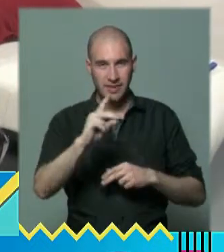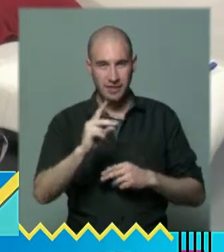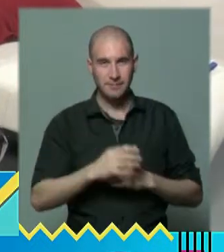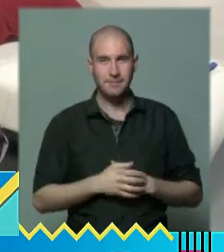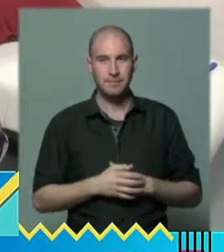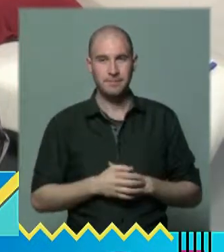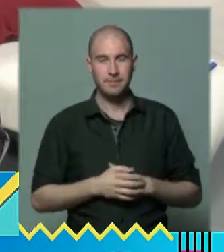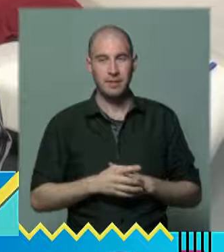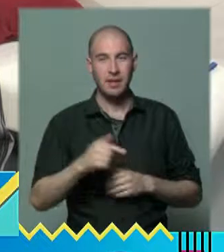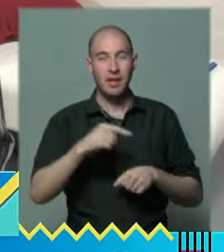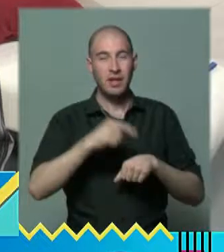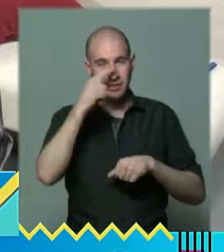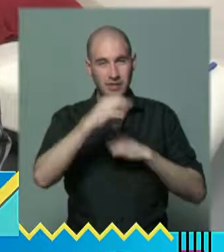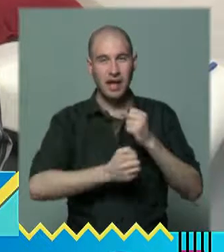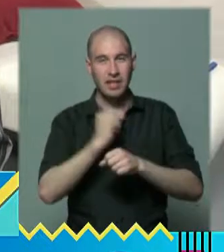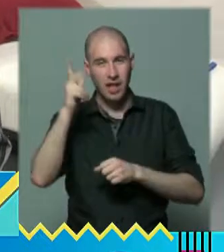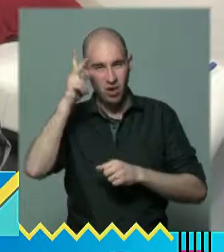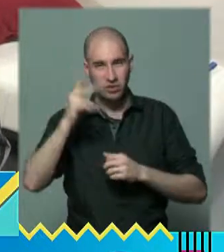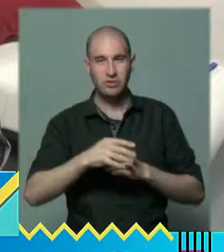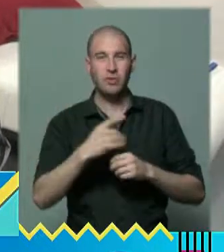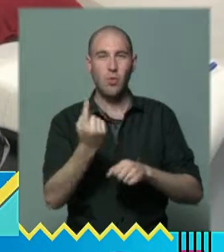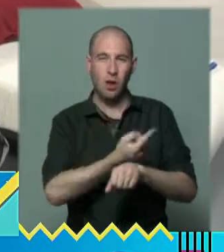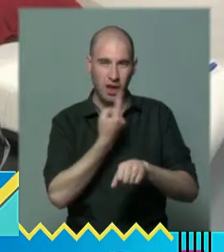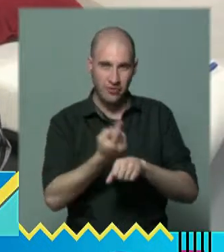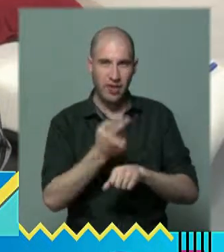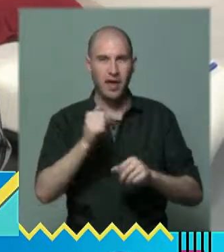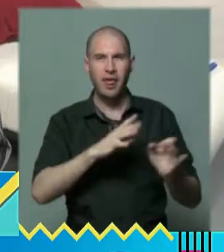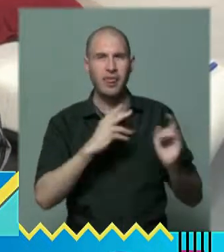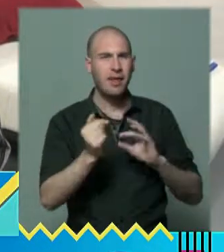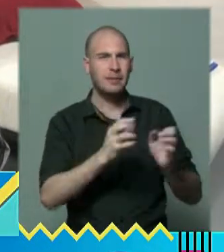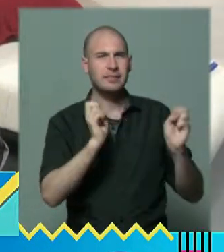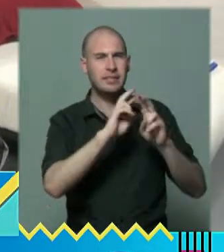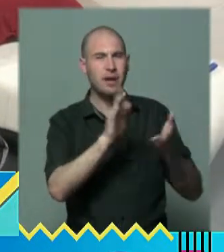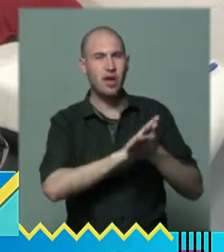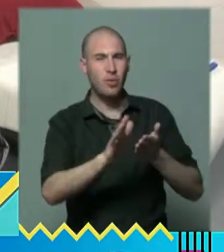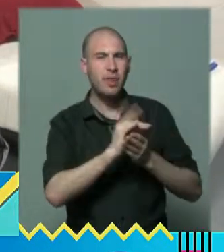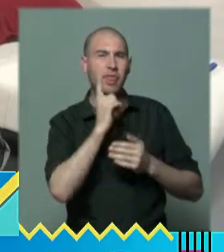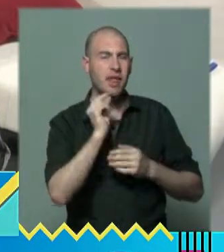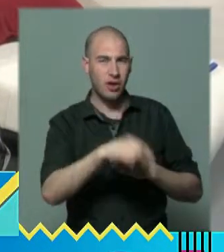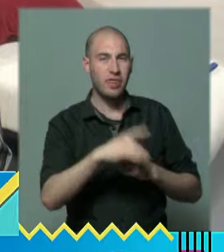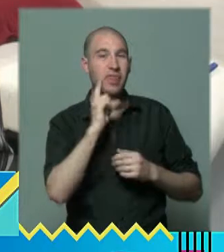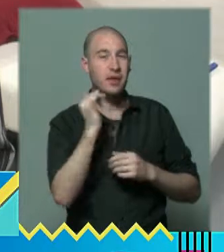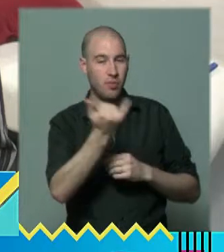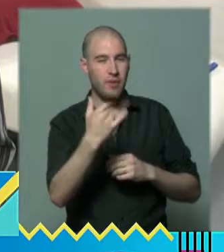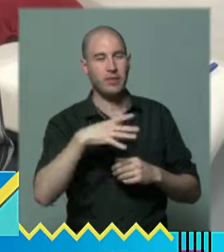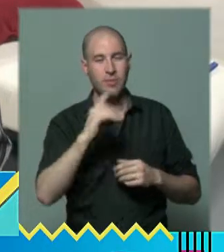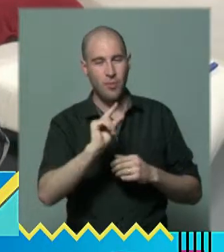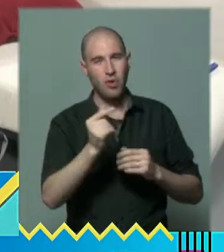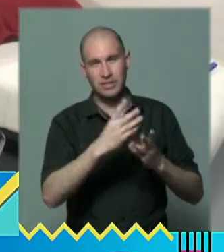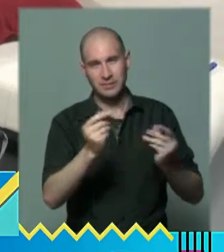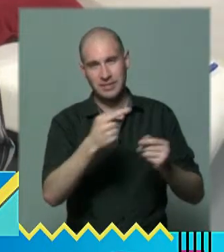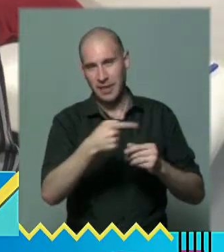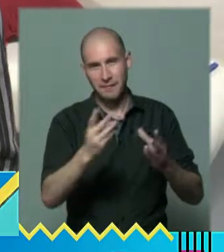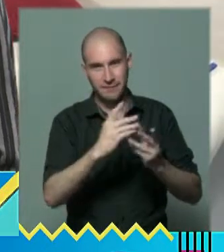de 19 a 20 horas, 60 minutos, en donde vamos a debatir una temática nueva en el día de hoy, ya jueves. Queda poco para que termine la